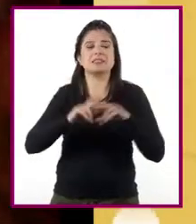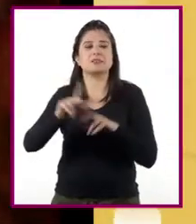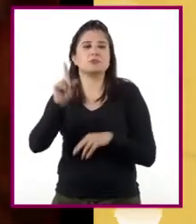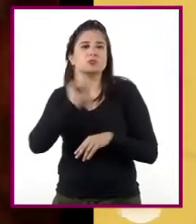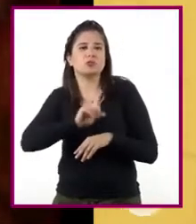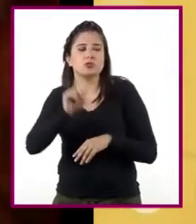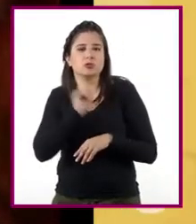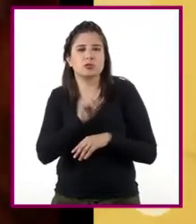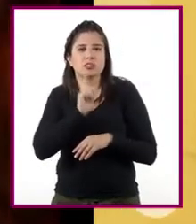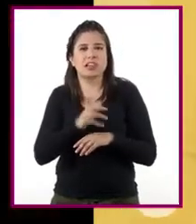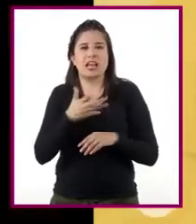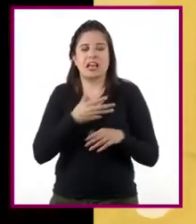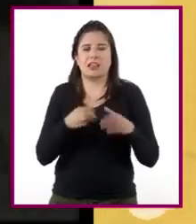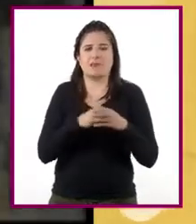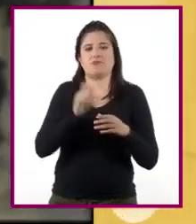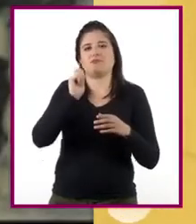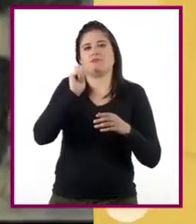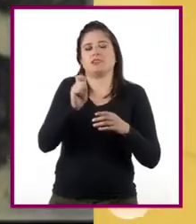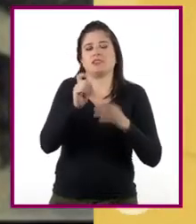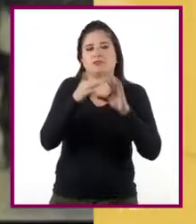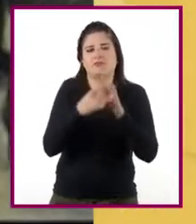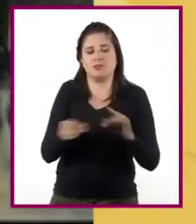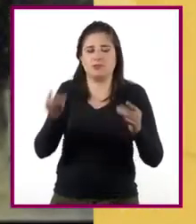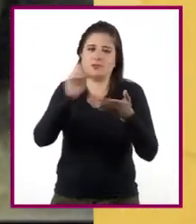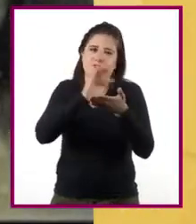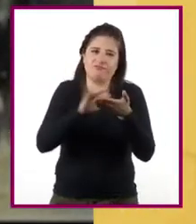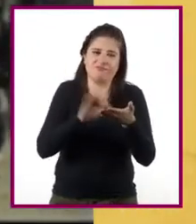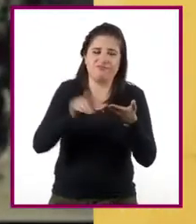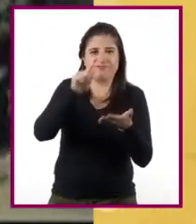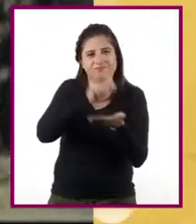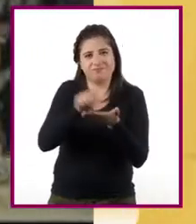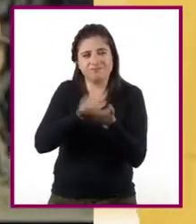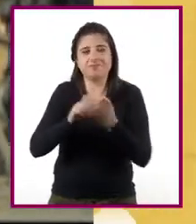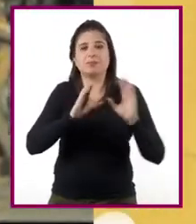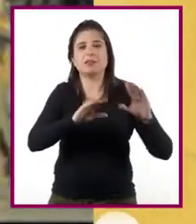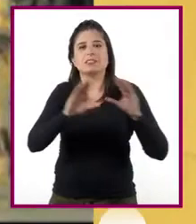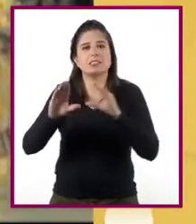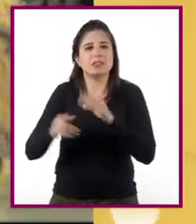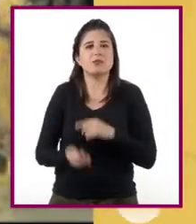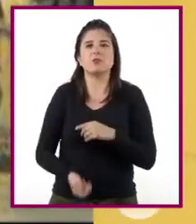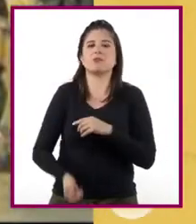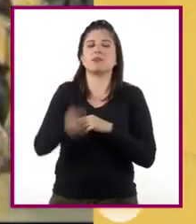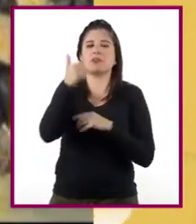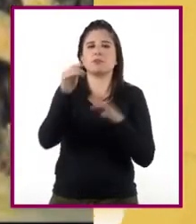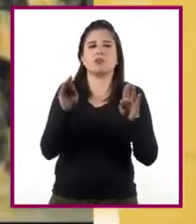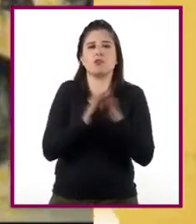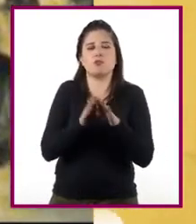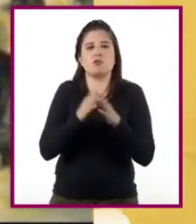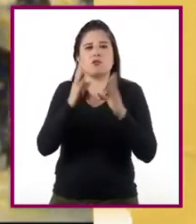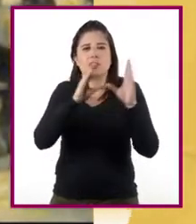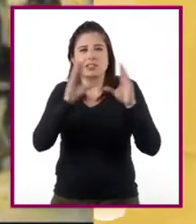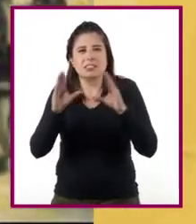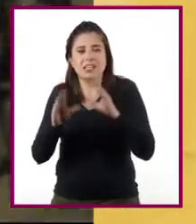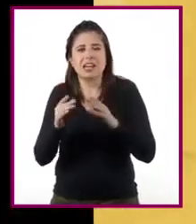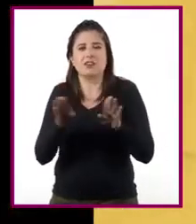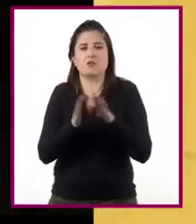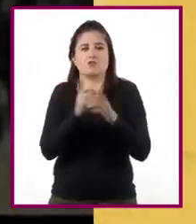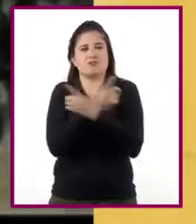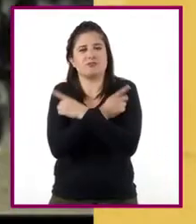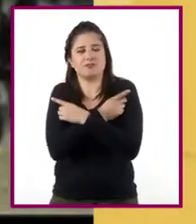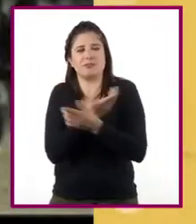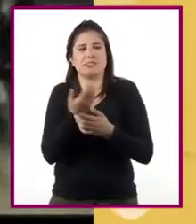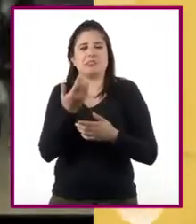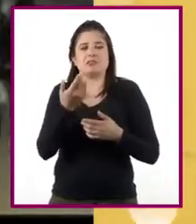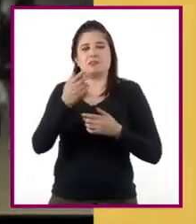formaban parte del nobilísimo arte de contar, leer y escribir. Enseñaban los primeros rudimentos, entre ellos además el catecismo.